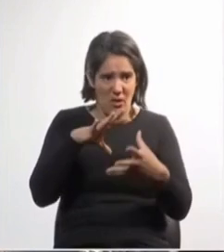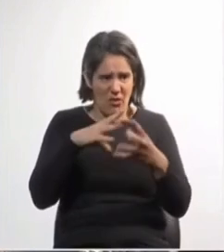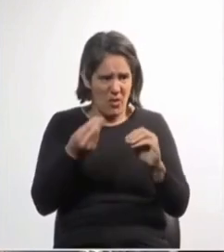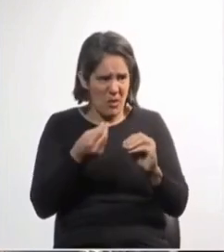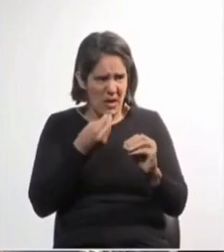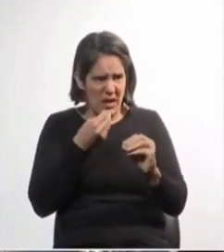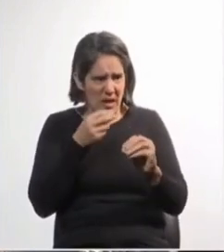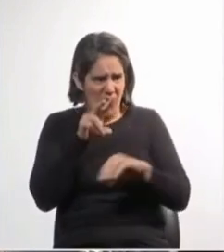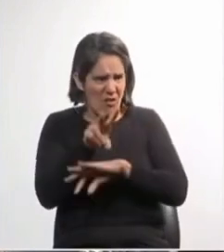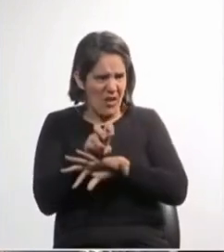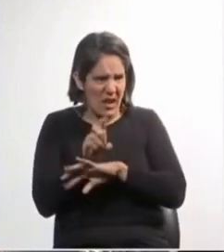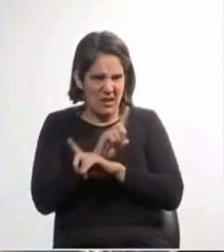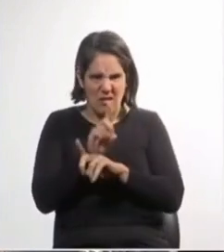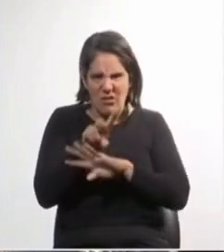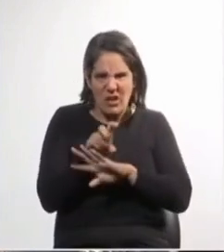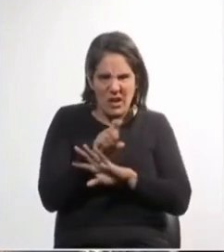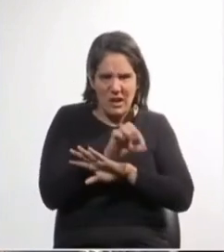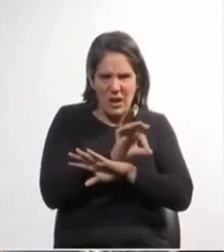regla.